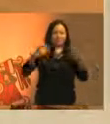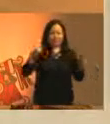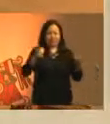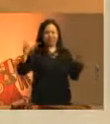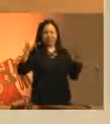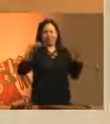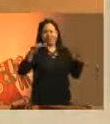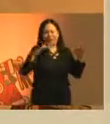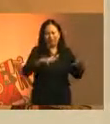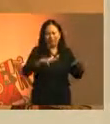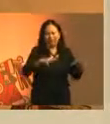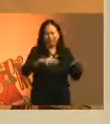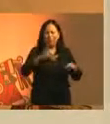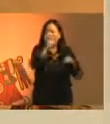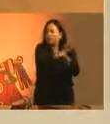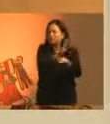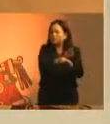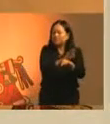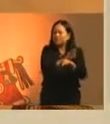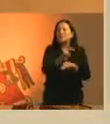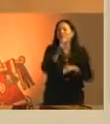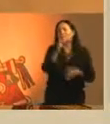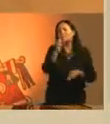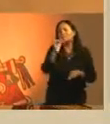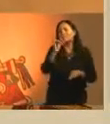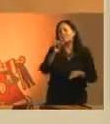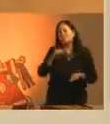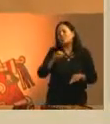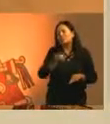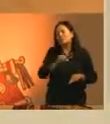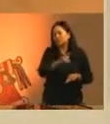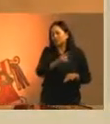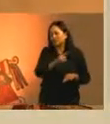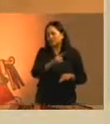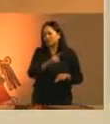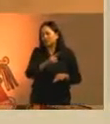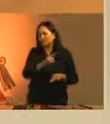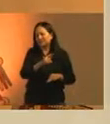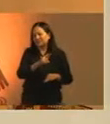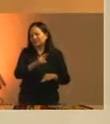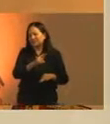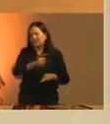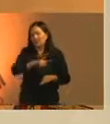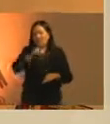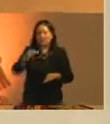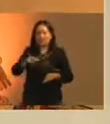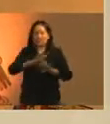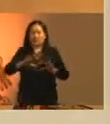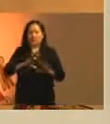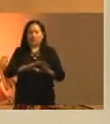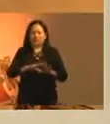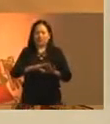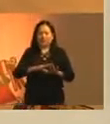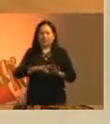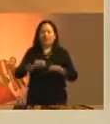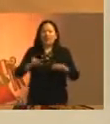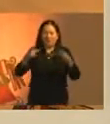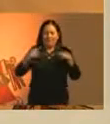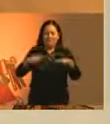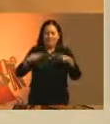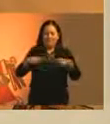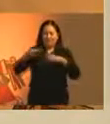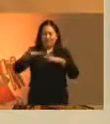mataran la prima tapia pero una vez más entonces la el batallón se dividió la mayoría se quedaron